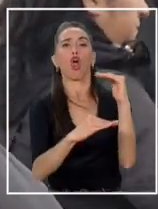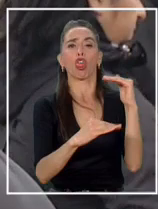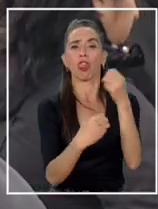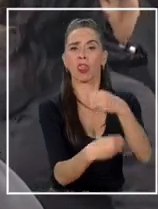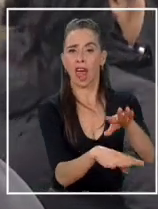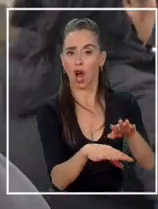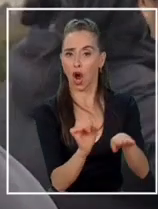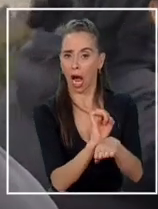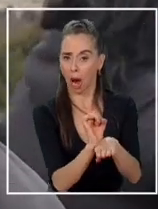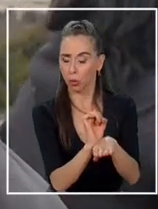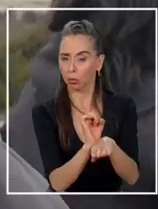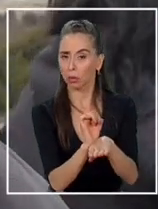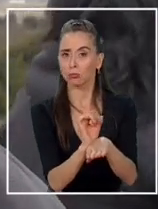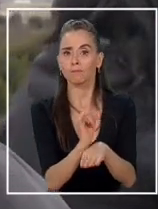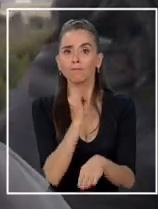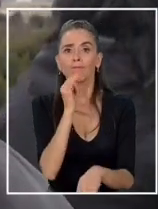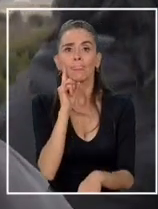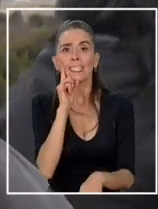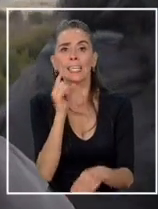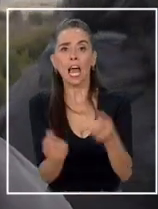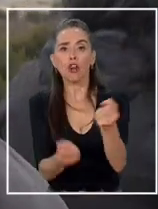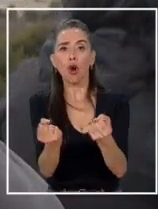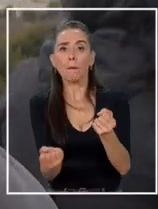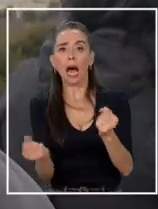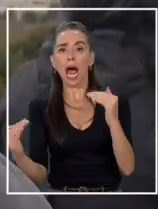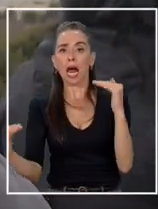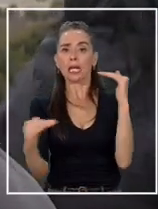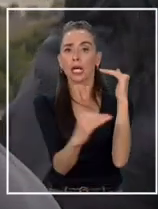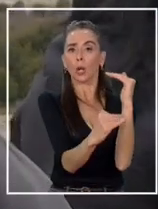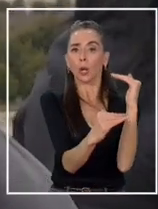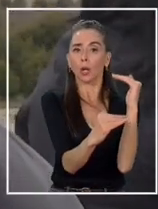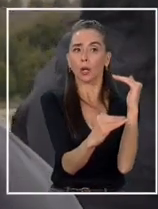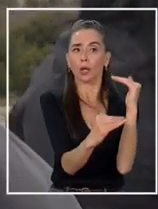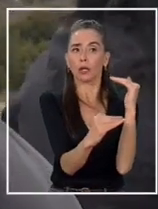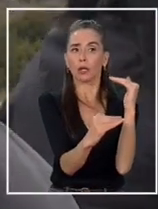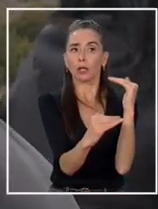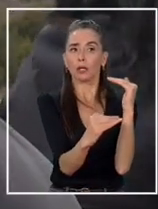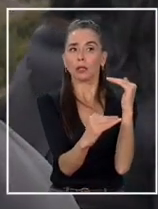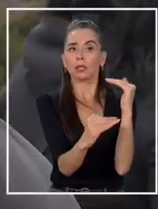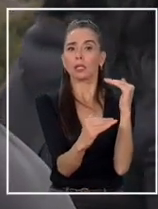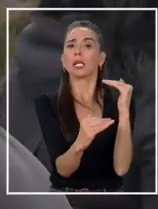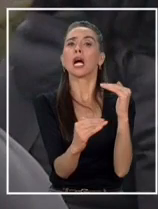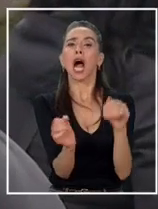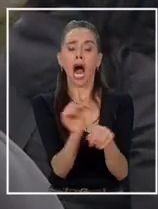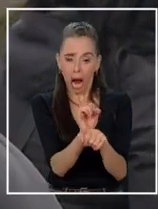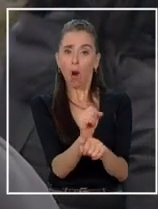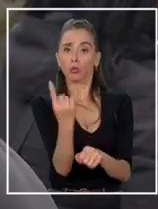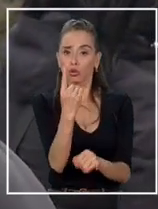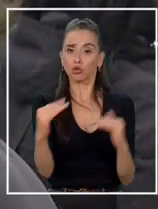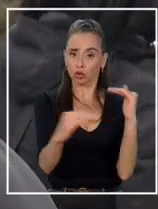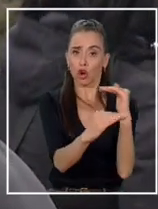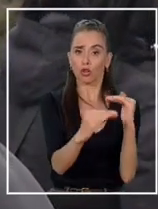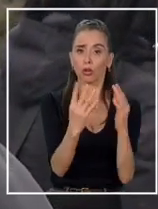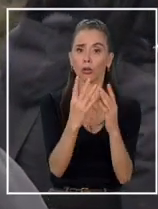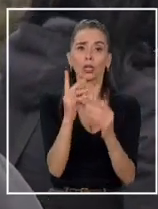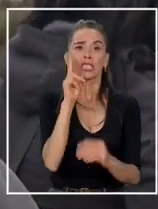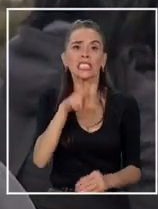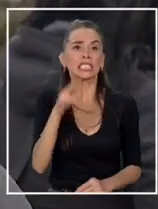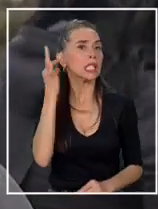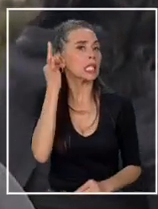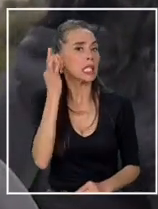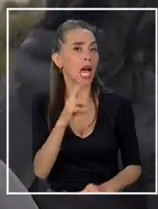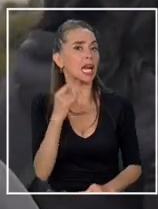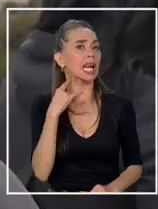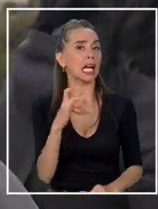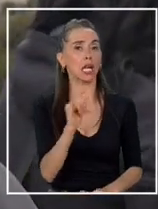Hasta el momento no sabemos quién es esa persona y llegó sin la Raquel. La Raquel salió el día